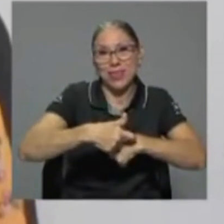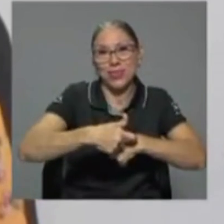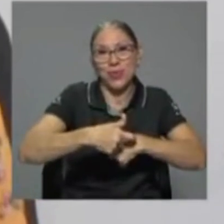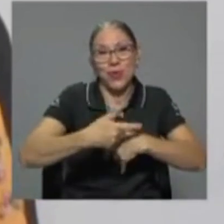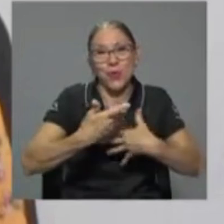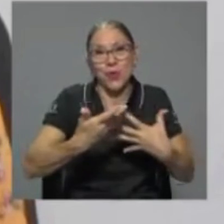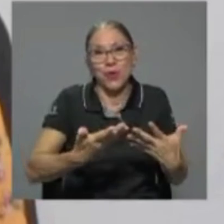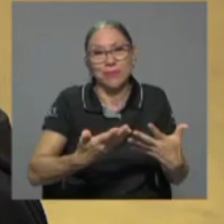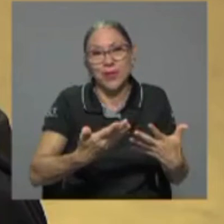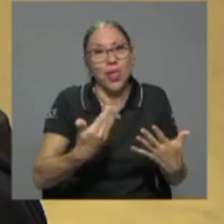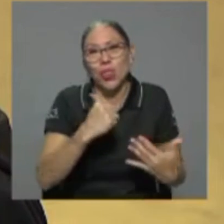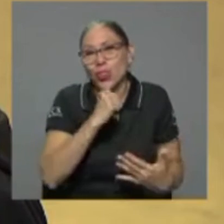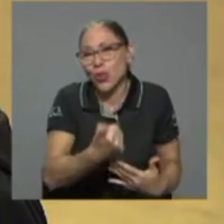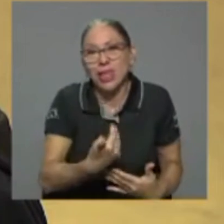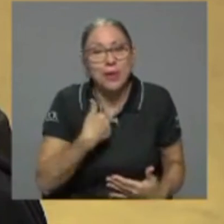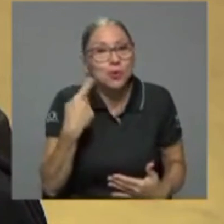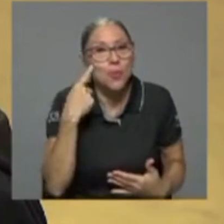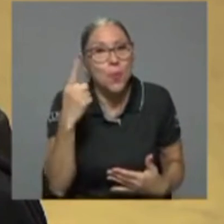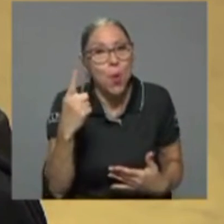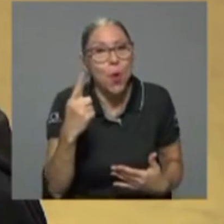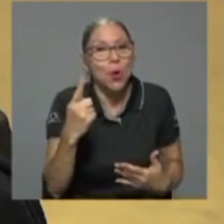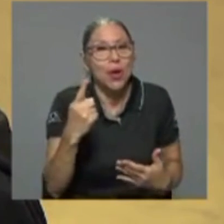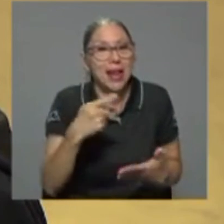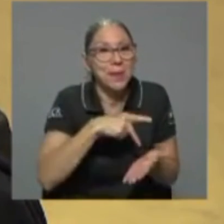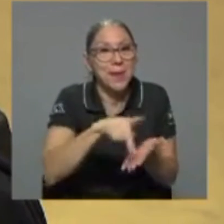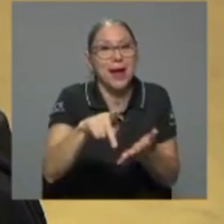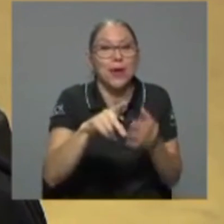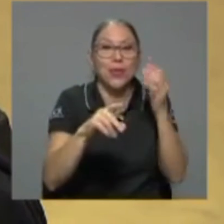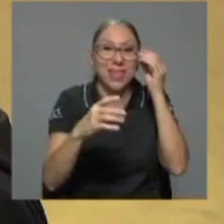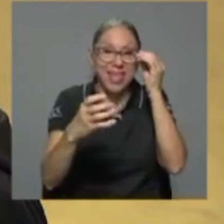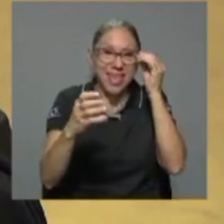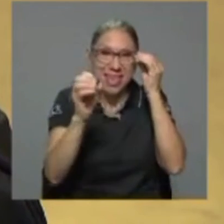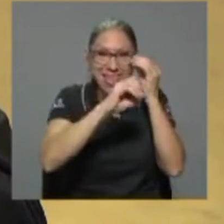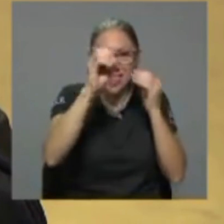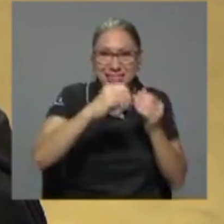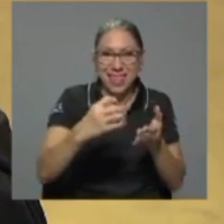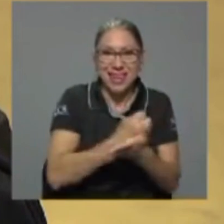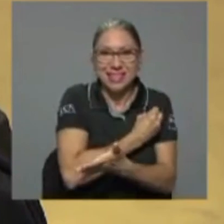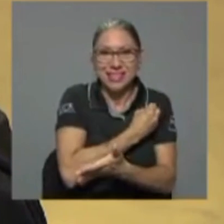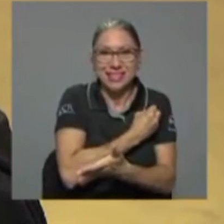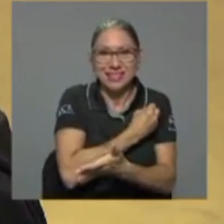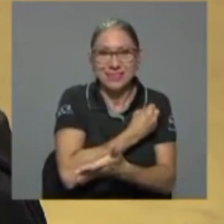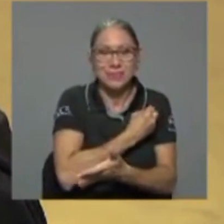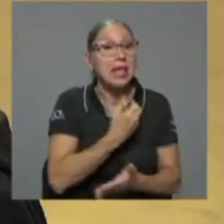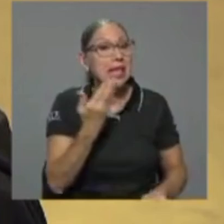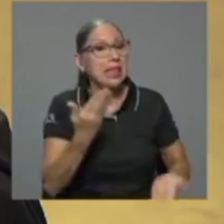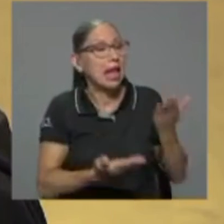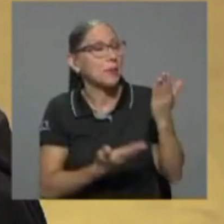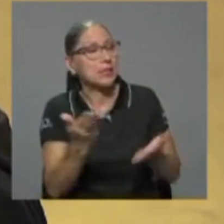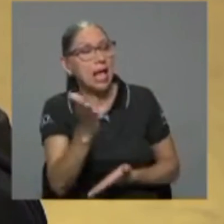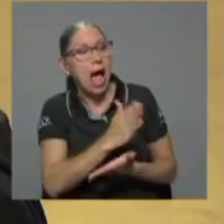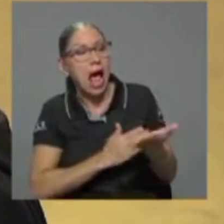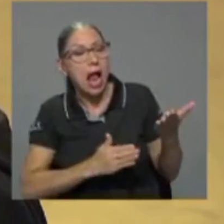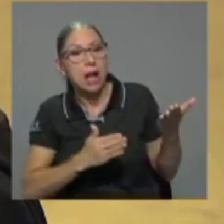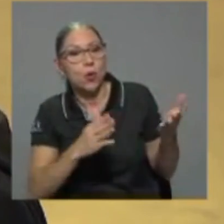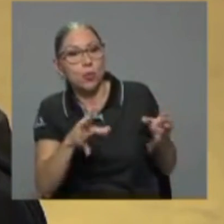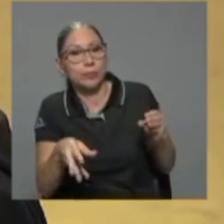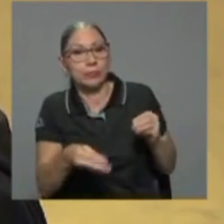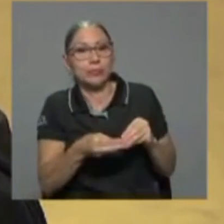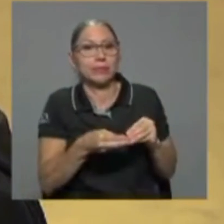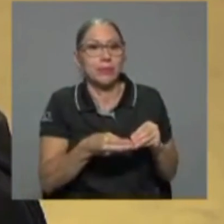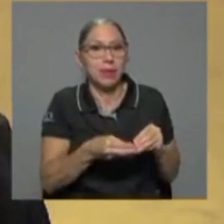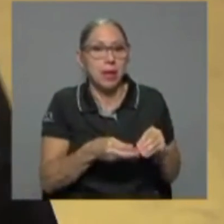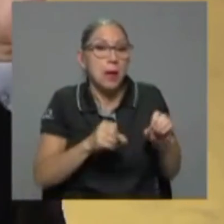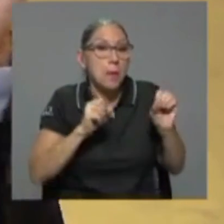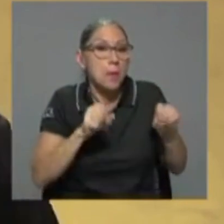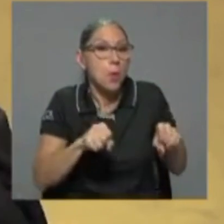intereses. Sí, y tal vez ahí podemos hacer un comentario, algo a posteriori, que es, podríamos